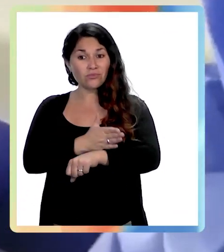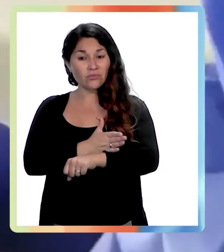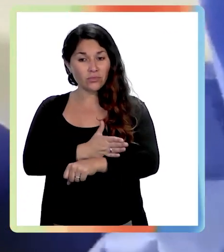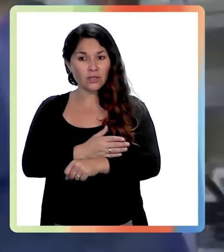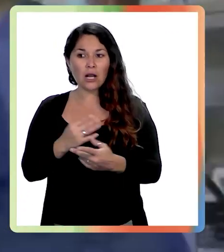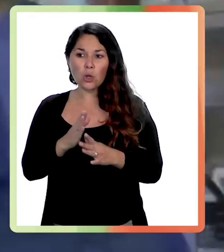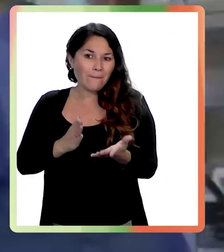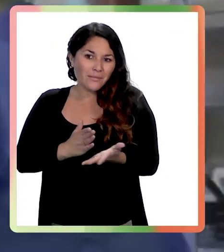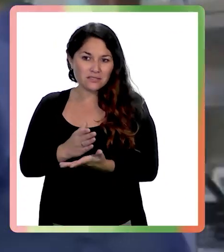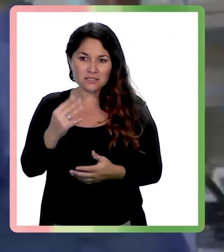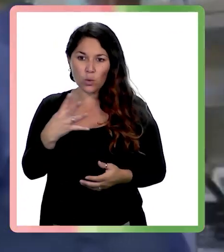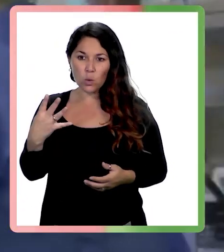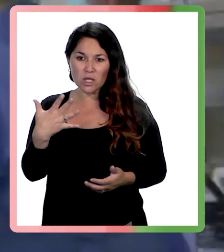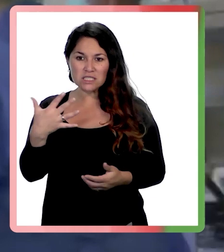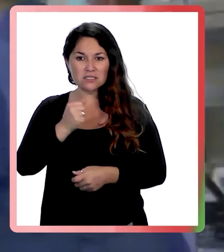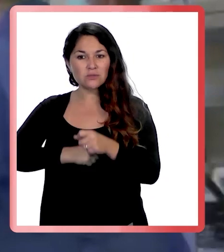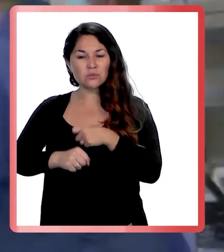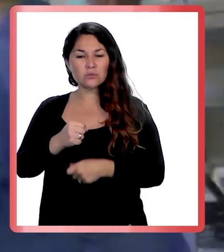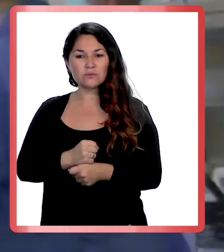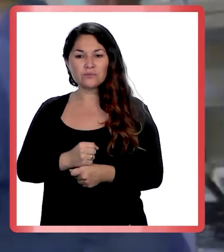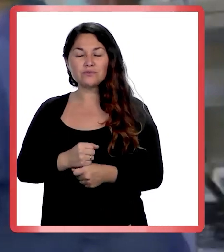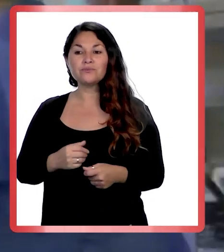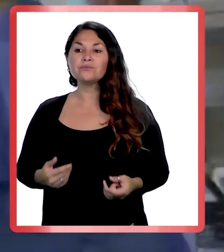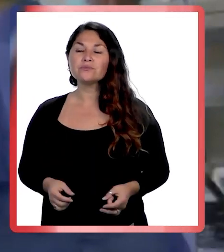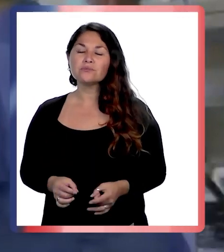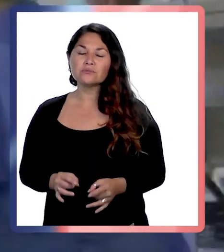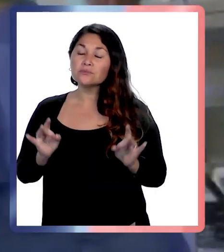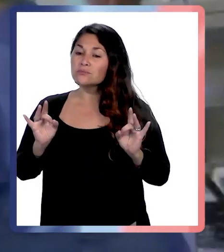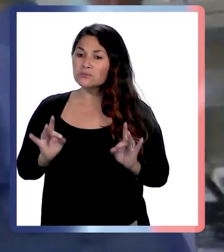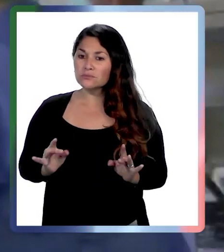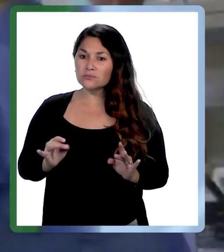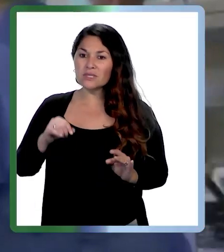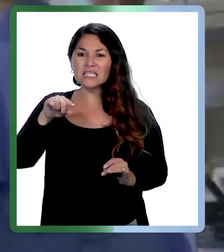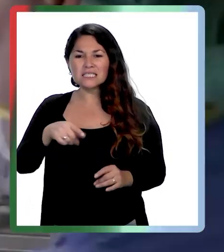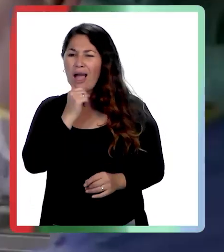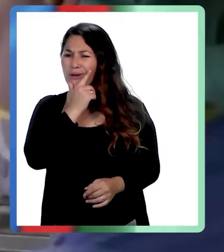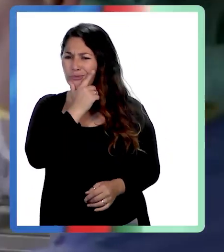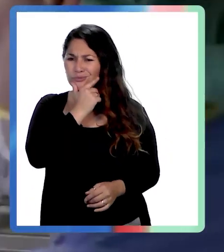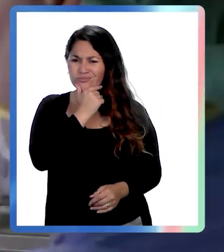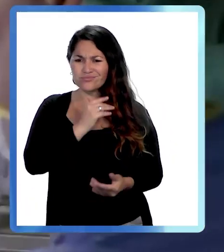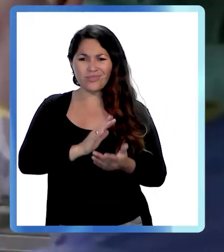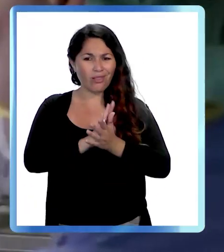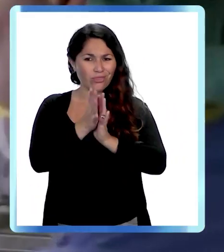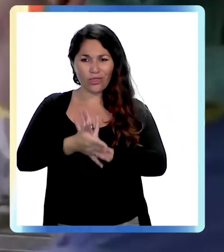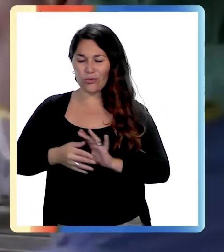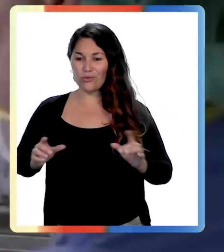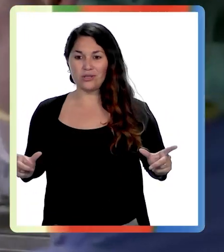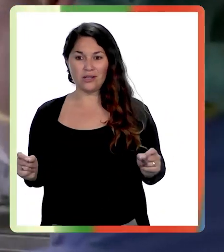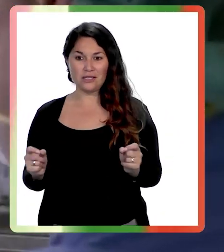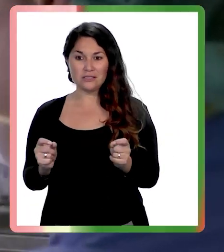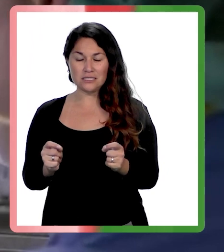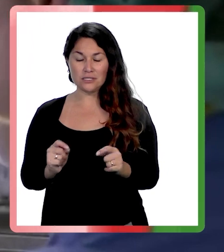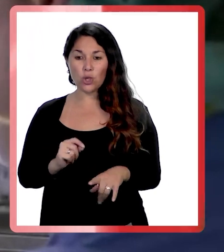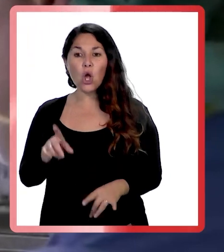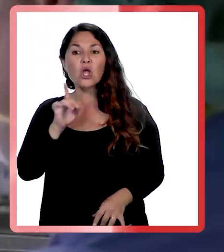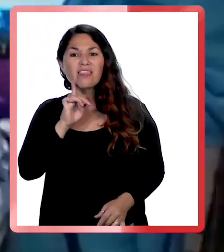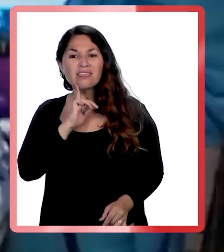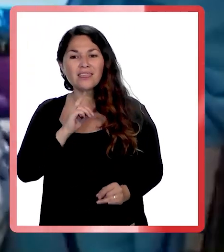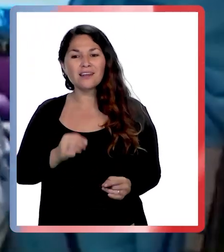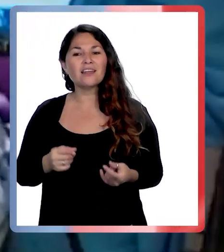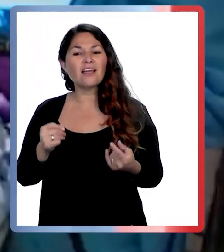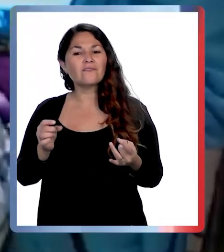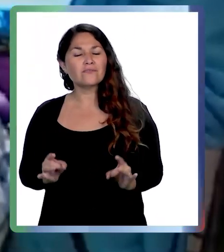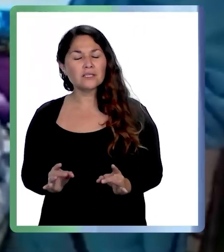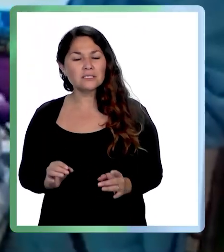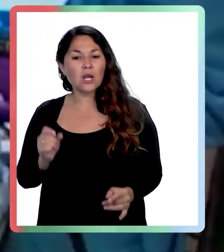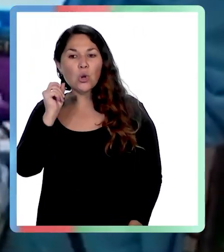que hacérselo a los 45 años. Y claro, en el fondo, esa es la misma duda que existe con todos los cánceres. Entonces uno tiene que evaluar de alguna u